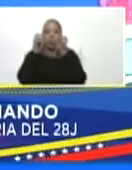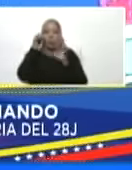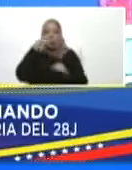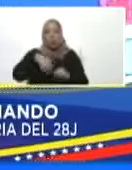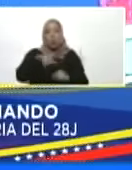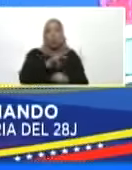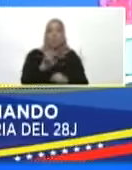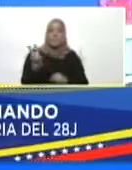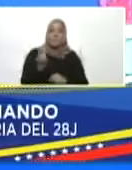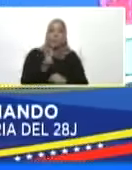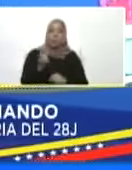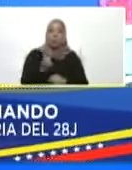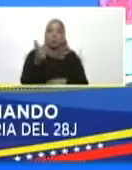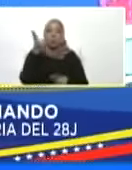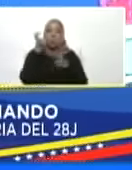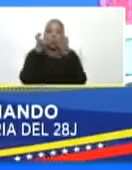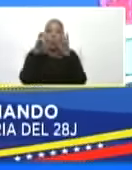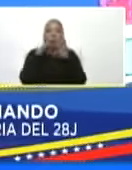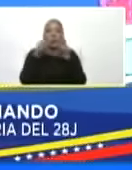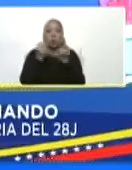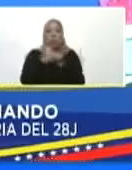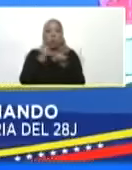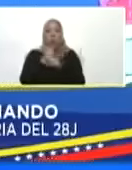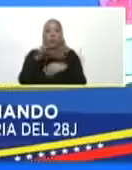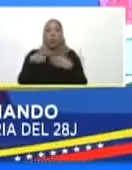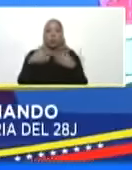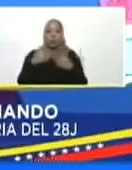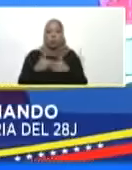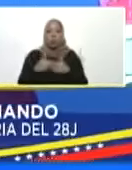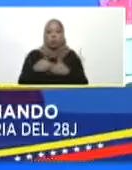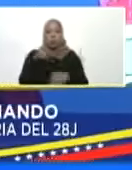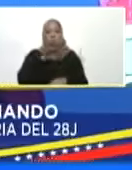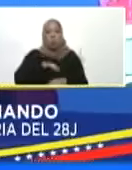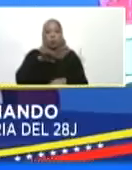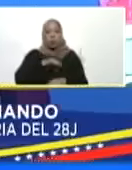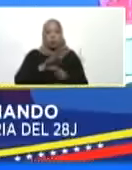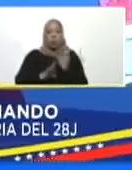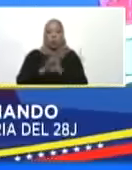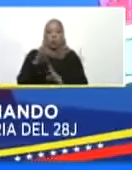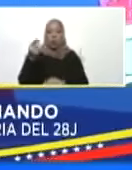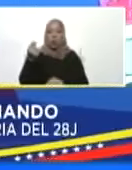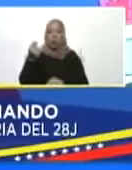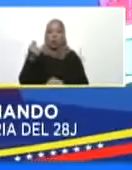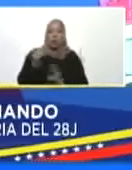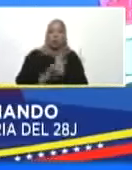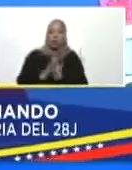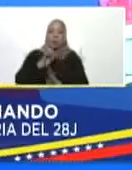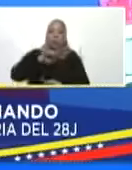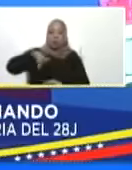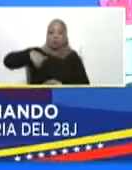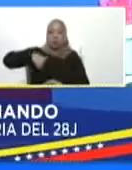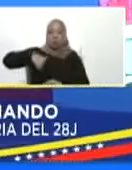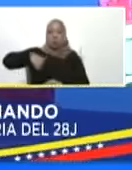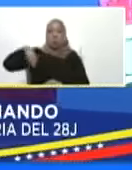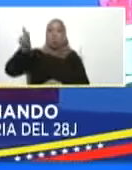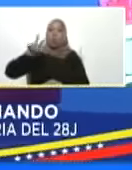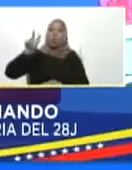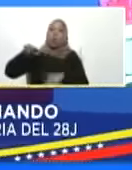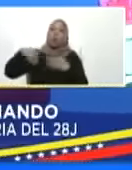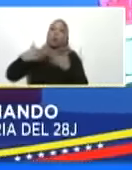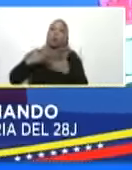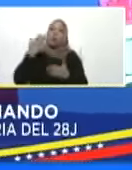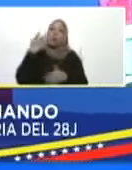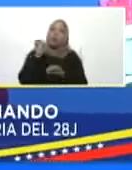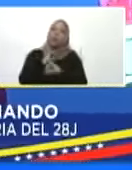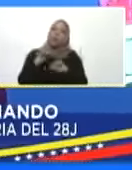país, escuchamos a todos y a todas. Y sabes que la recuperación económica y el